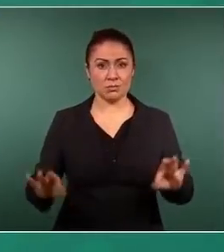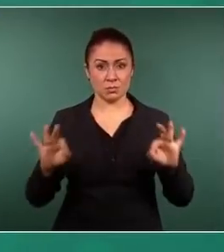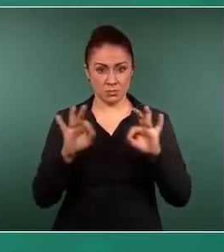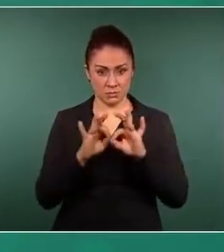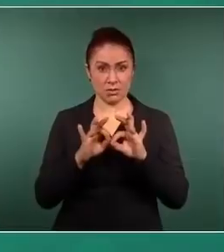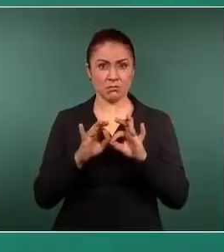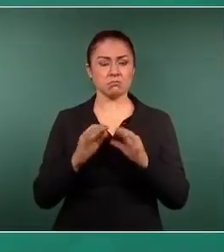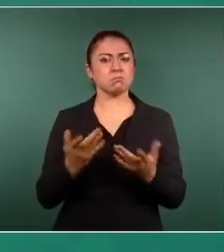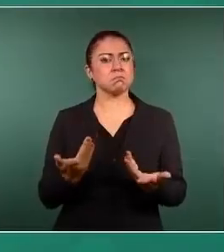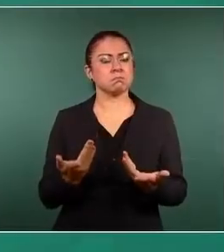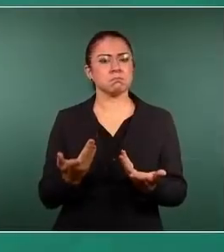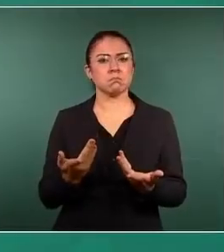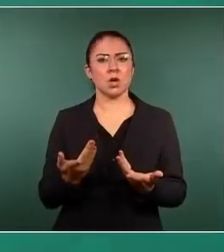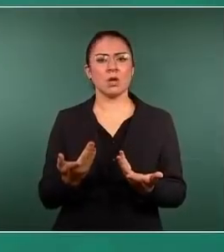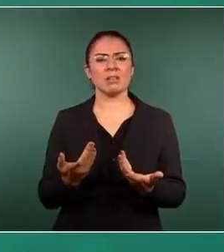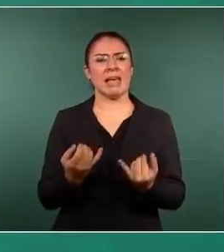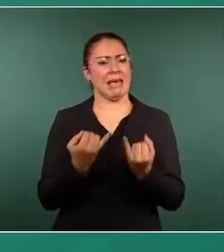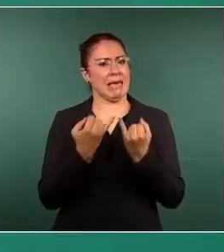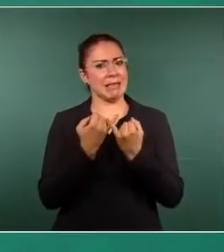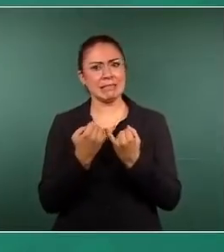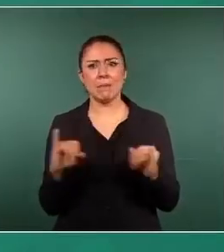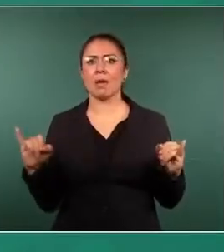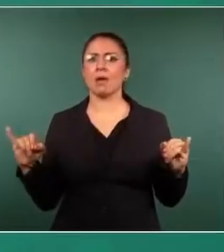y mantener la independencia